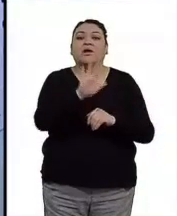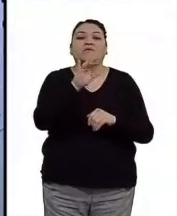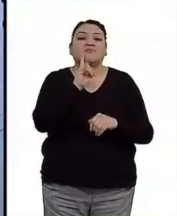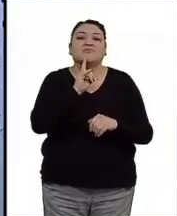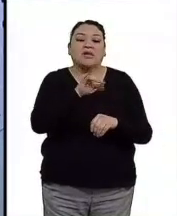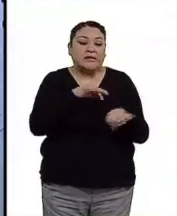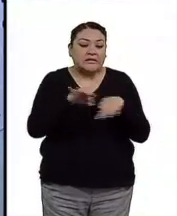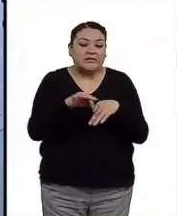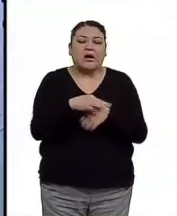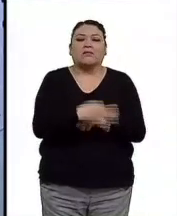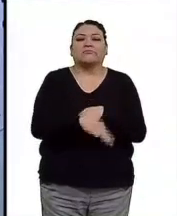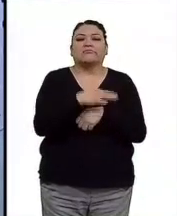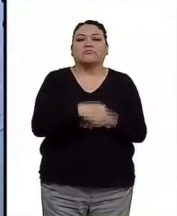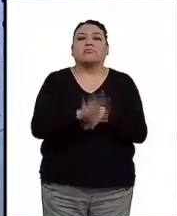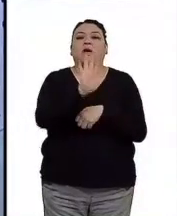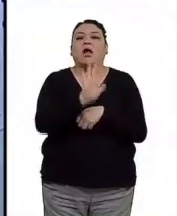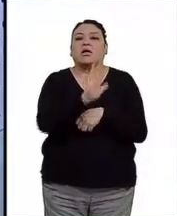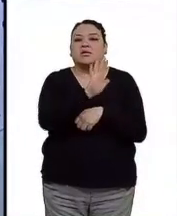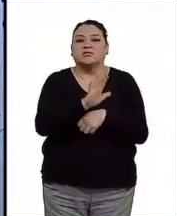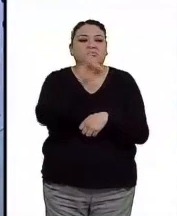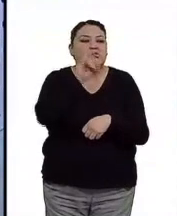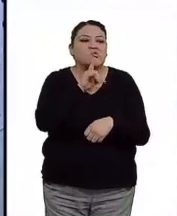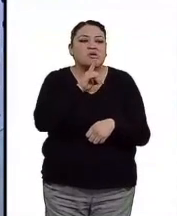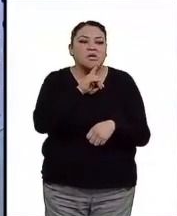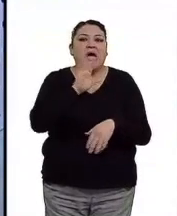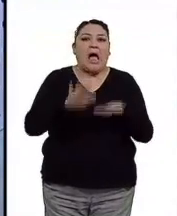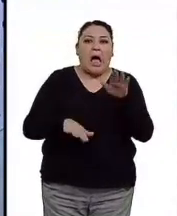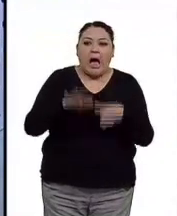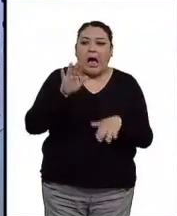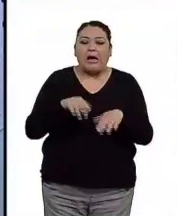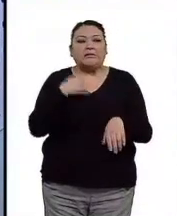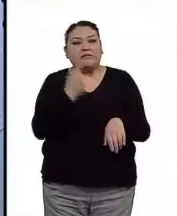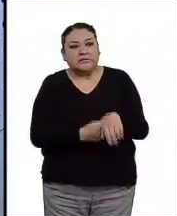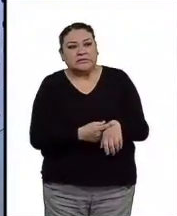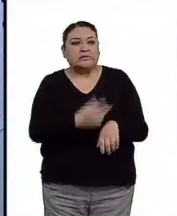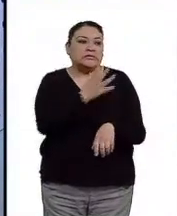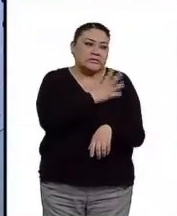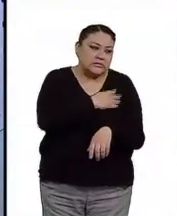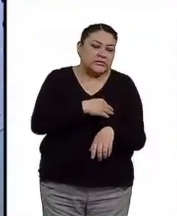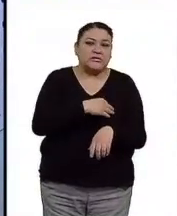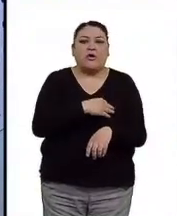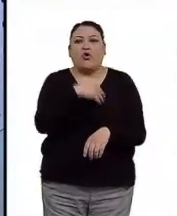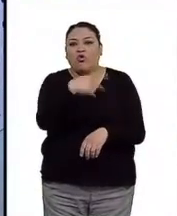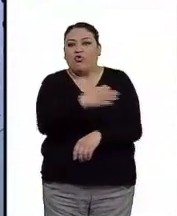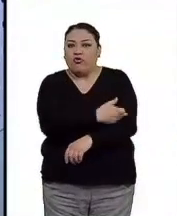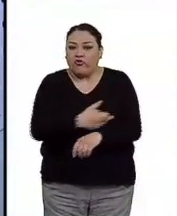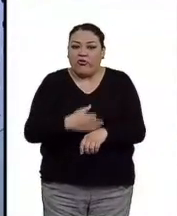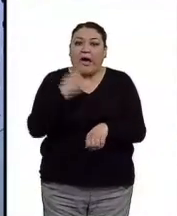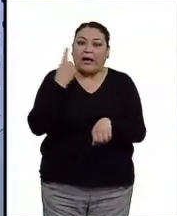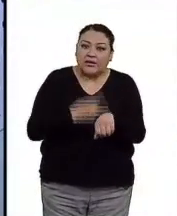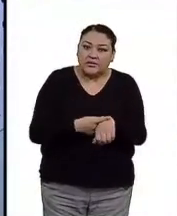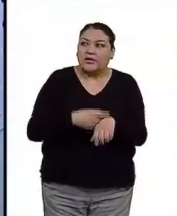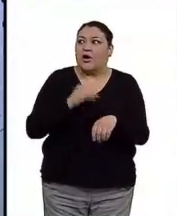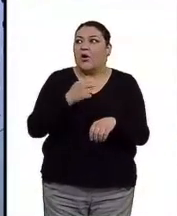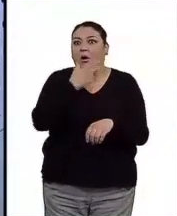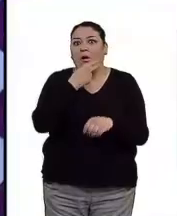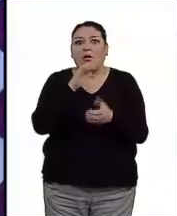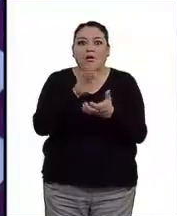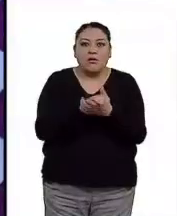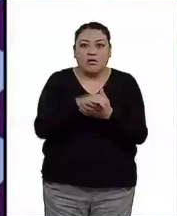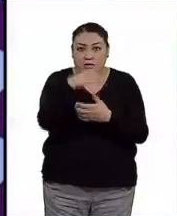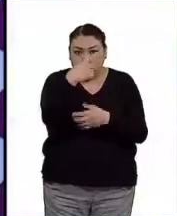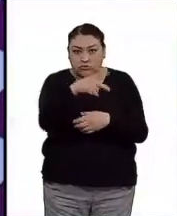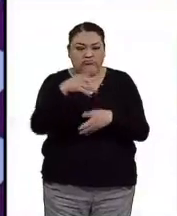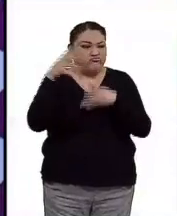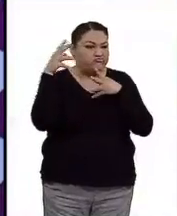y como inestable, ¿no? Como que en cualquier momento, el día que se enferme su hijo, el día que se enferme su hija o el día que su marido la regañe